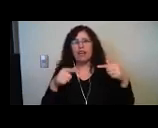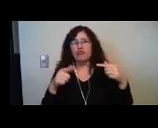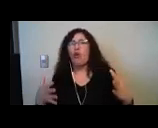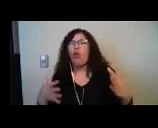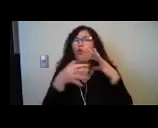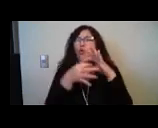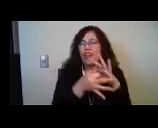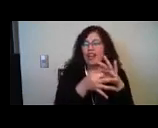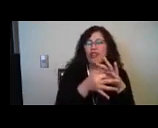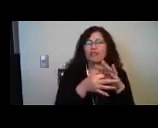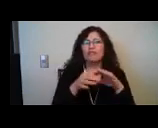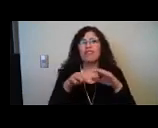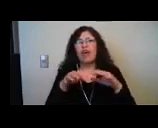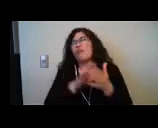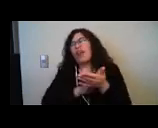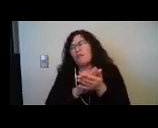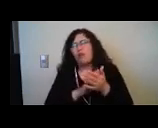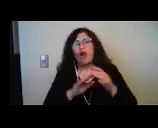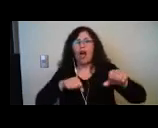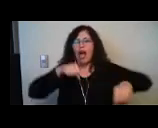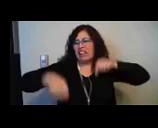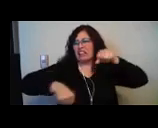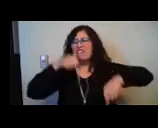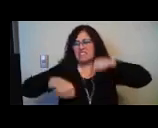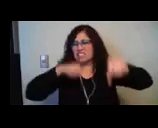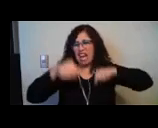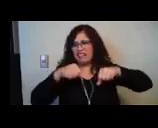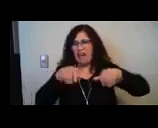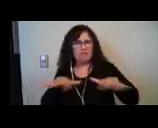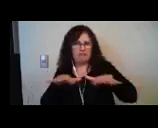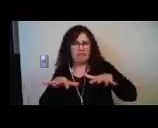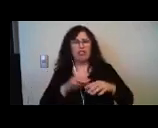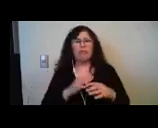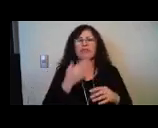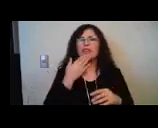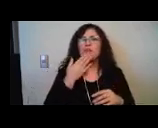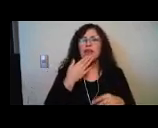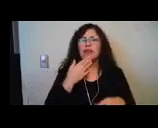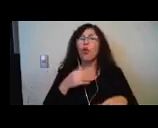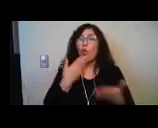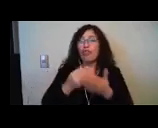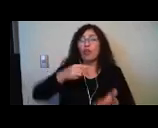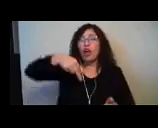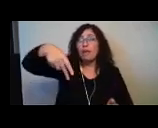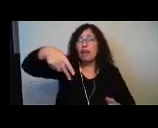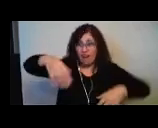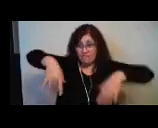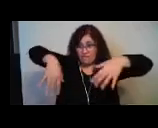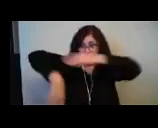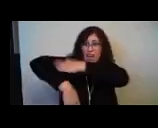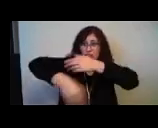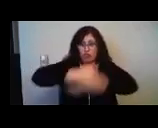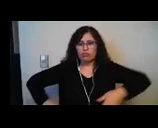ya a andar en bicicleta, a mover los brazos a la hora de caminar, ¿ya? Y son los que aparecen acá,